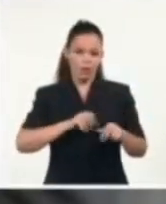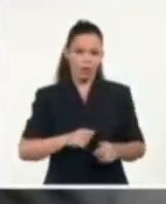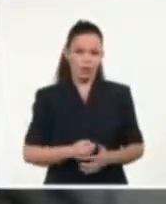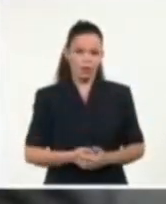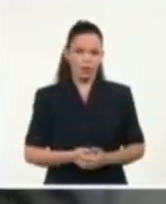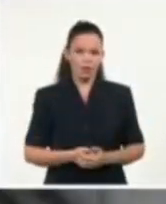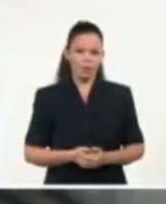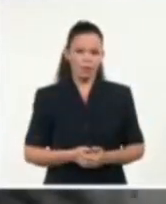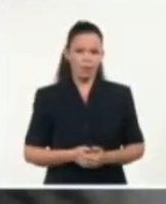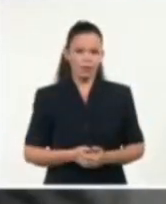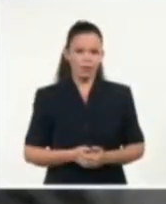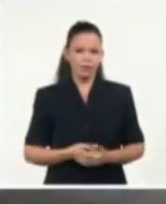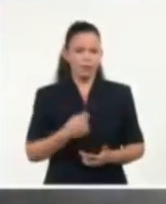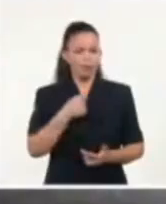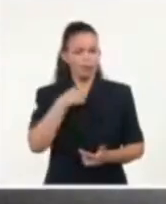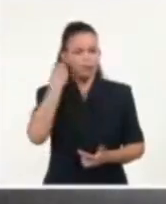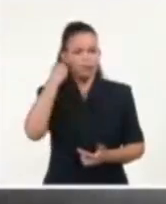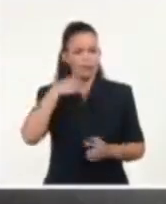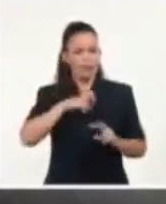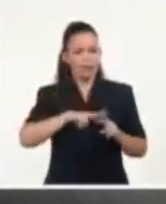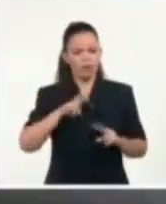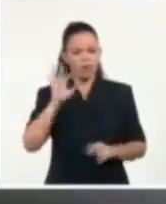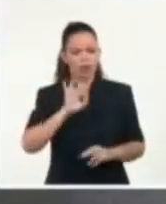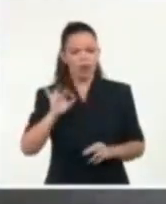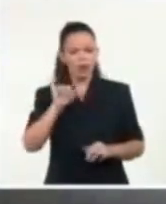armada en La Habana.